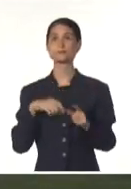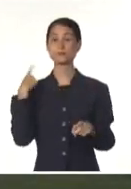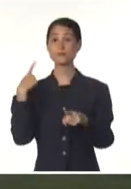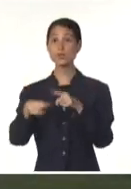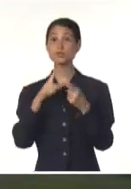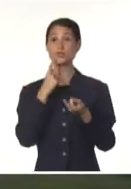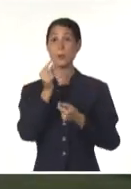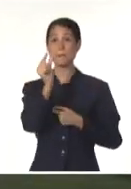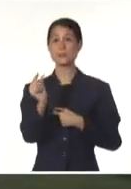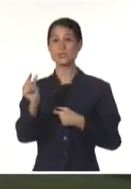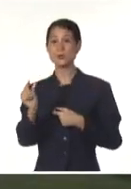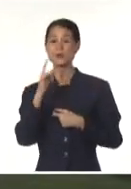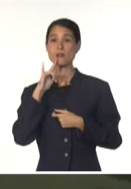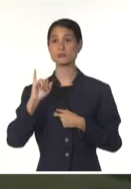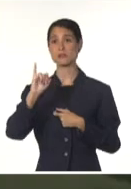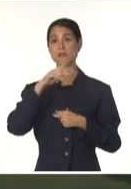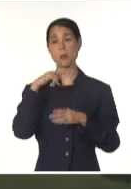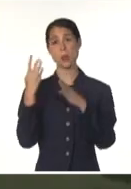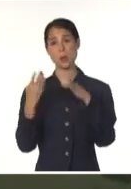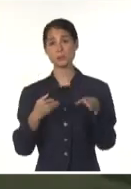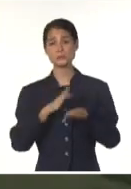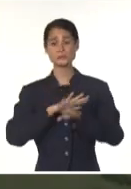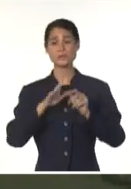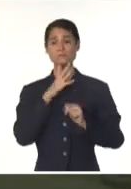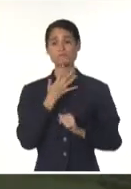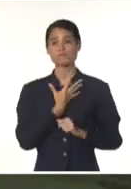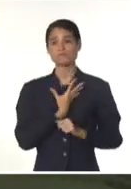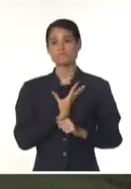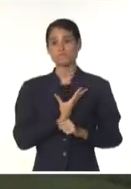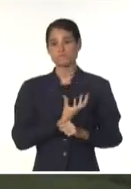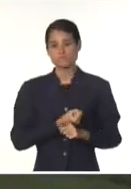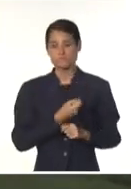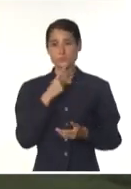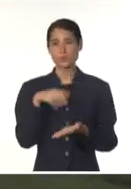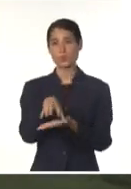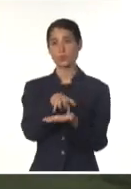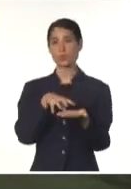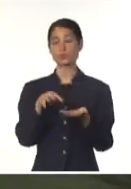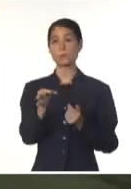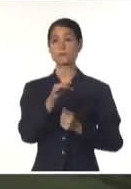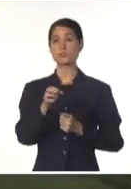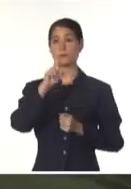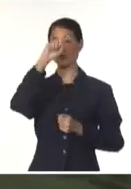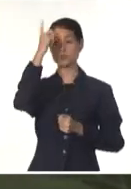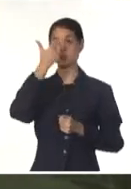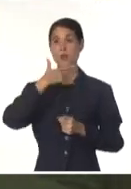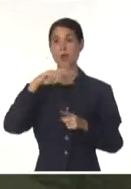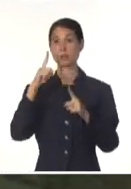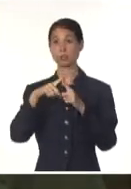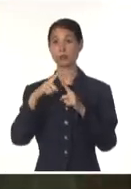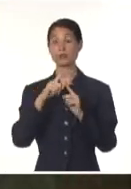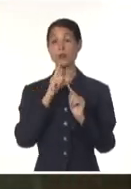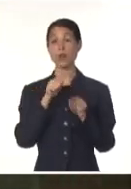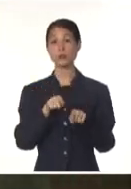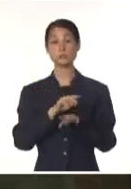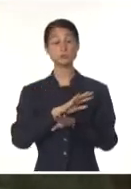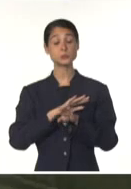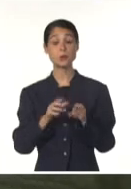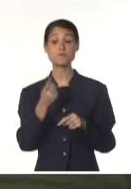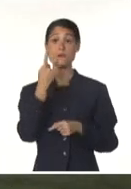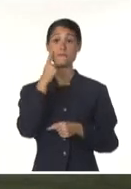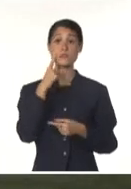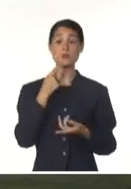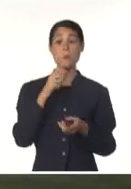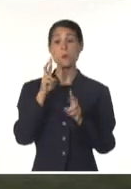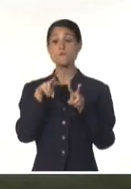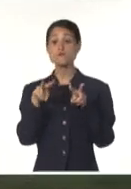humanas en el municipio de San Antonio, y todavía se están haciendo los trabajos de rescate de la